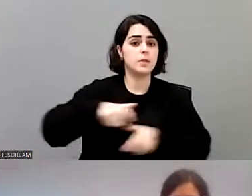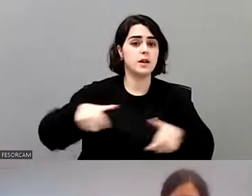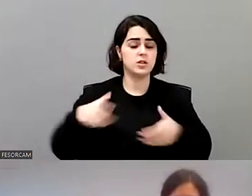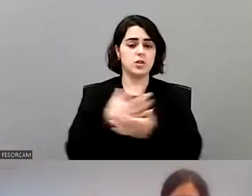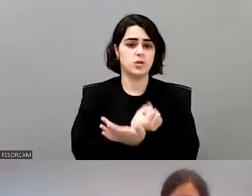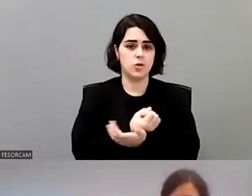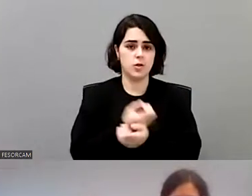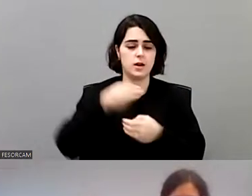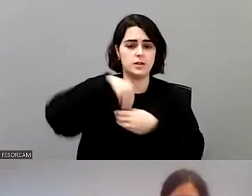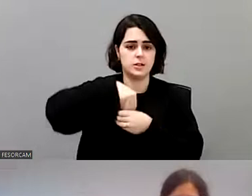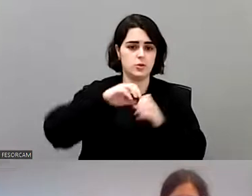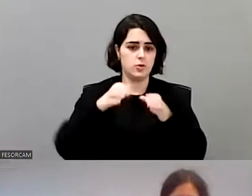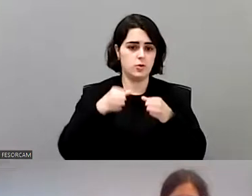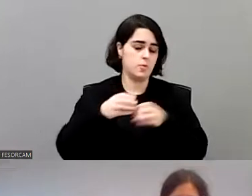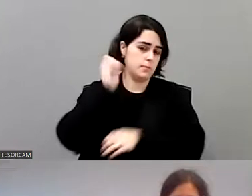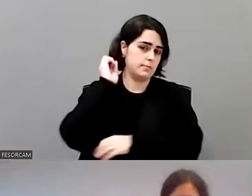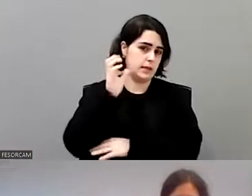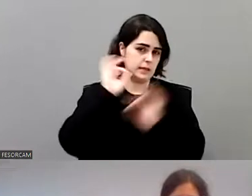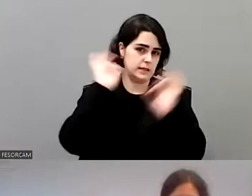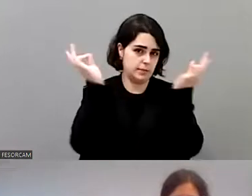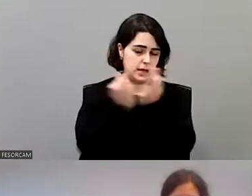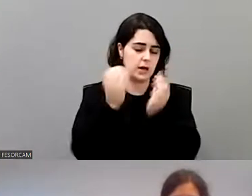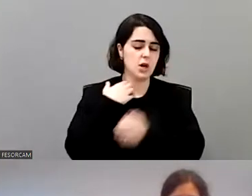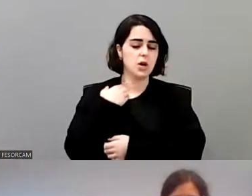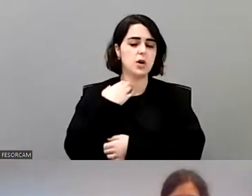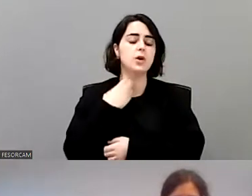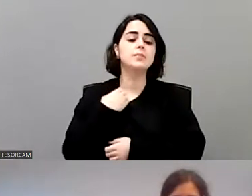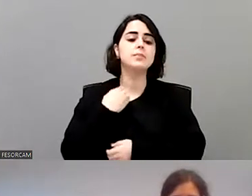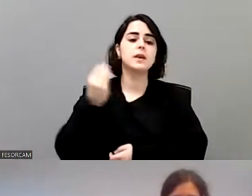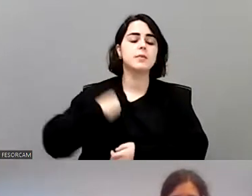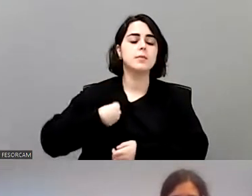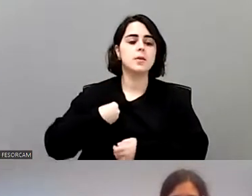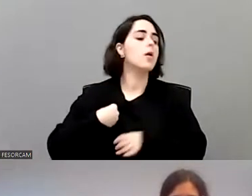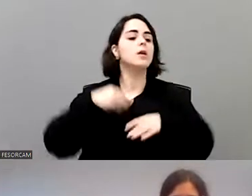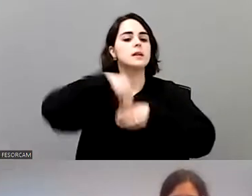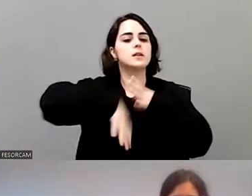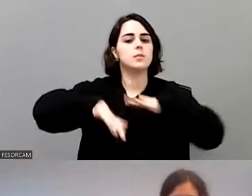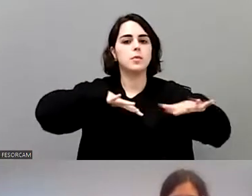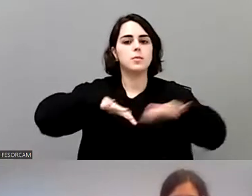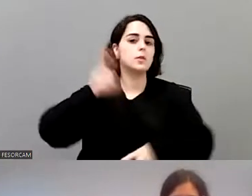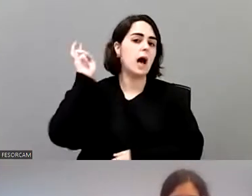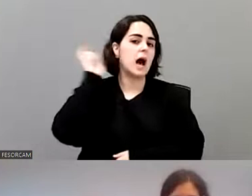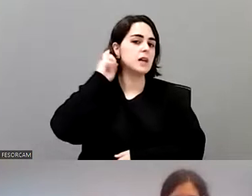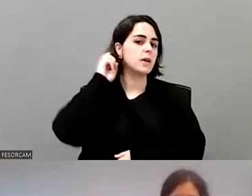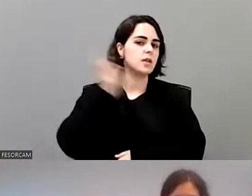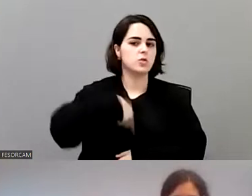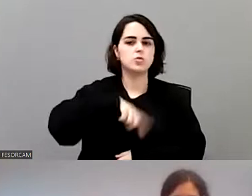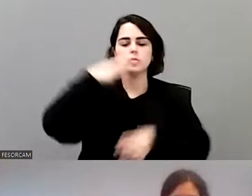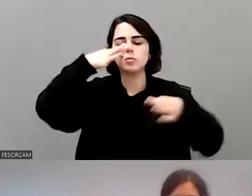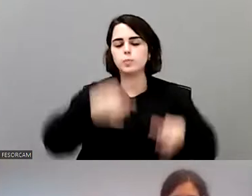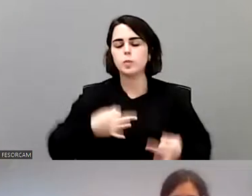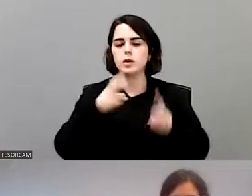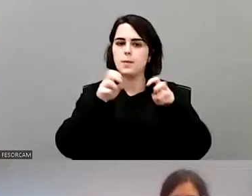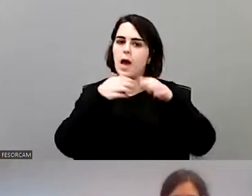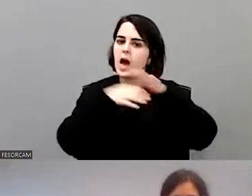integrantes de este. Así que bueno, pues en el movimiento ASPACE estamos convencidos de que la accesibilidad